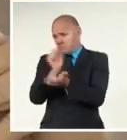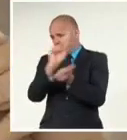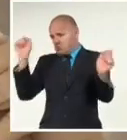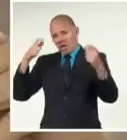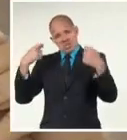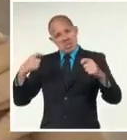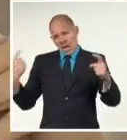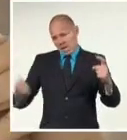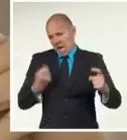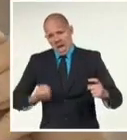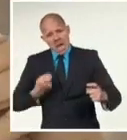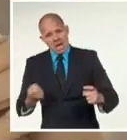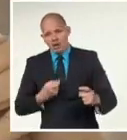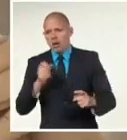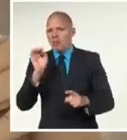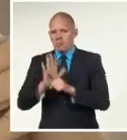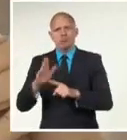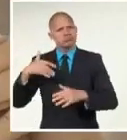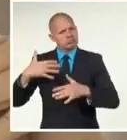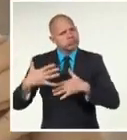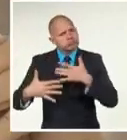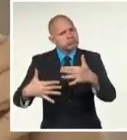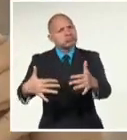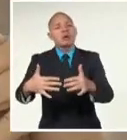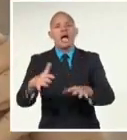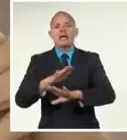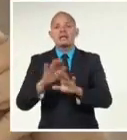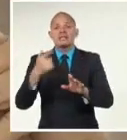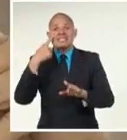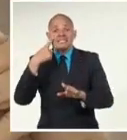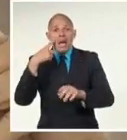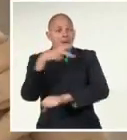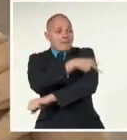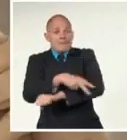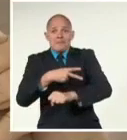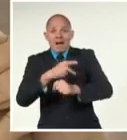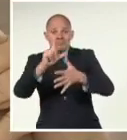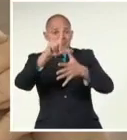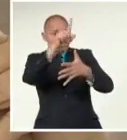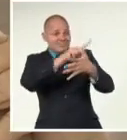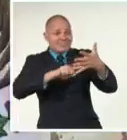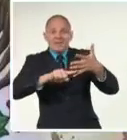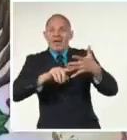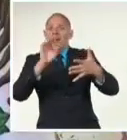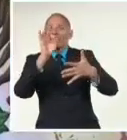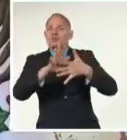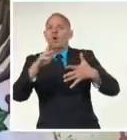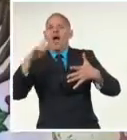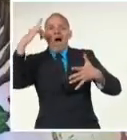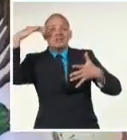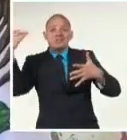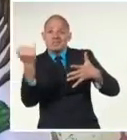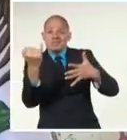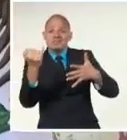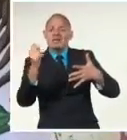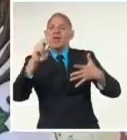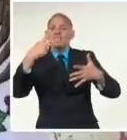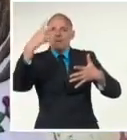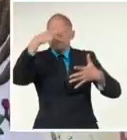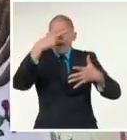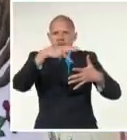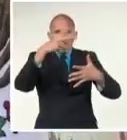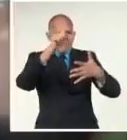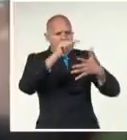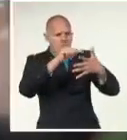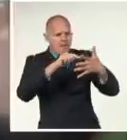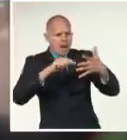de procesos independentistas en todo el continente. El agregado cultural de México